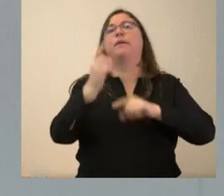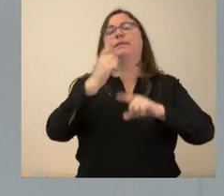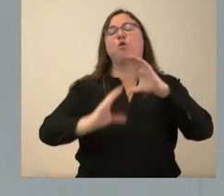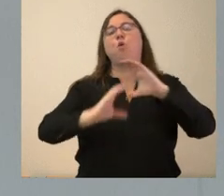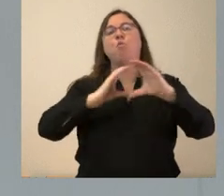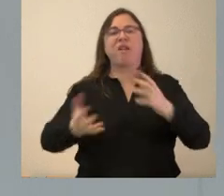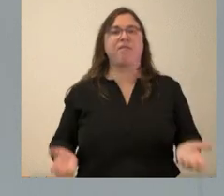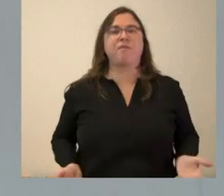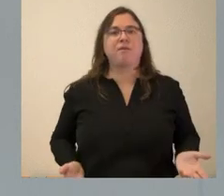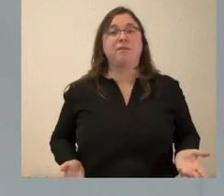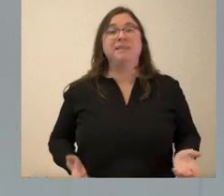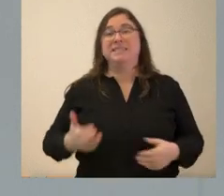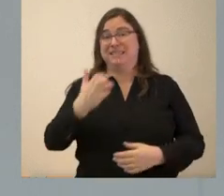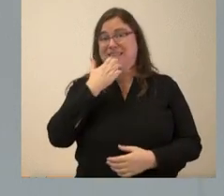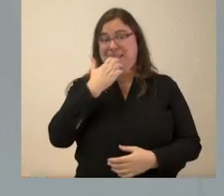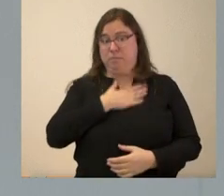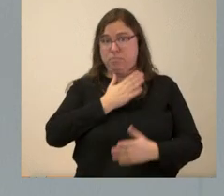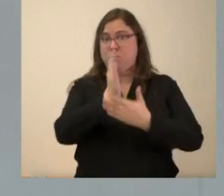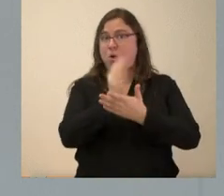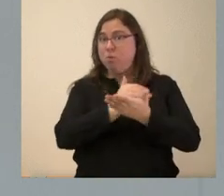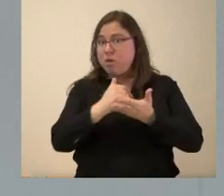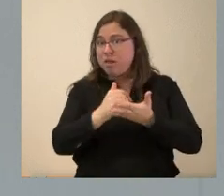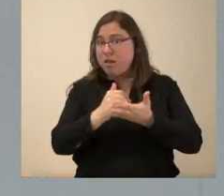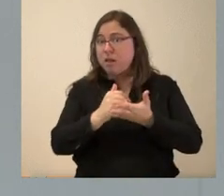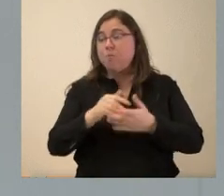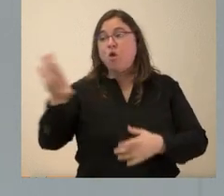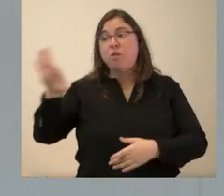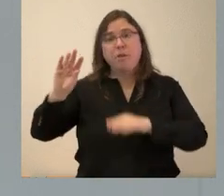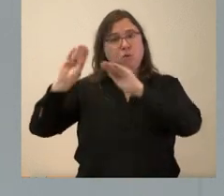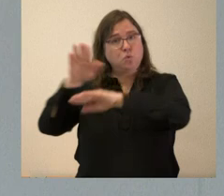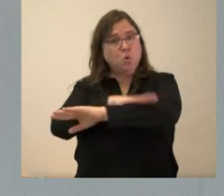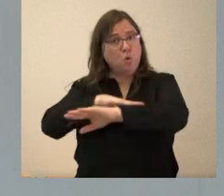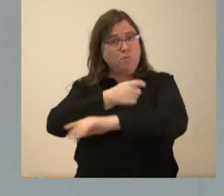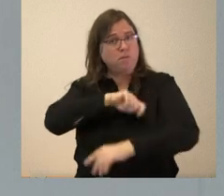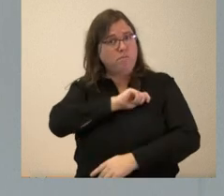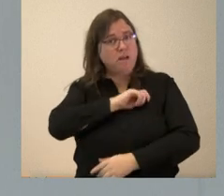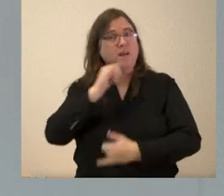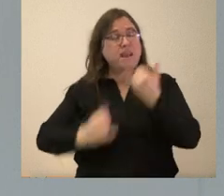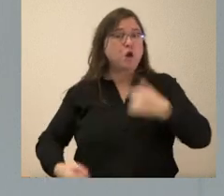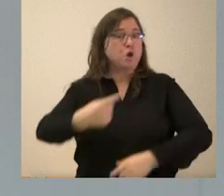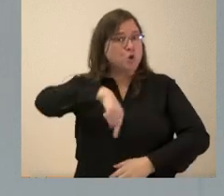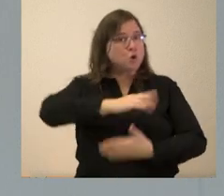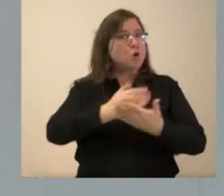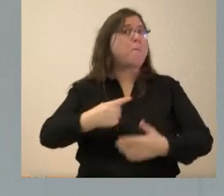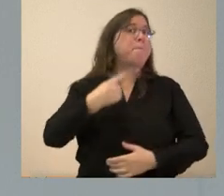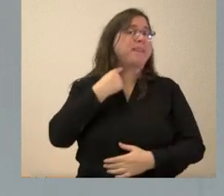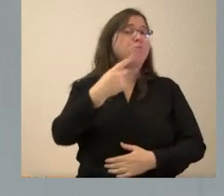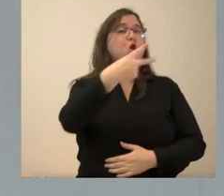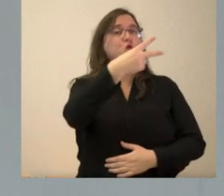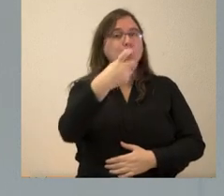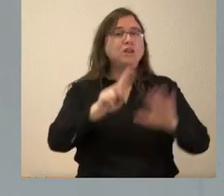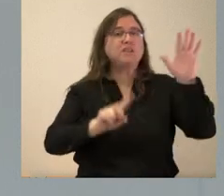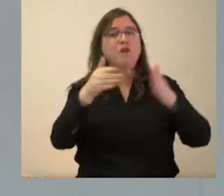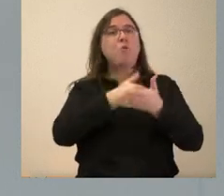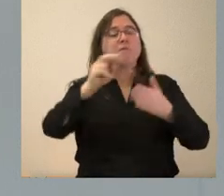comunicación es que si nuestra comunidad Autónoma por una decisión del gobierno va a perder 265 millones de euros en